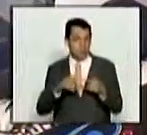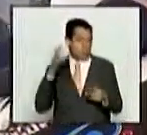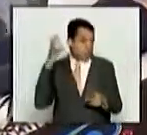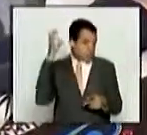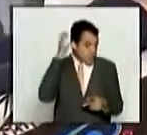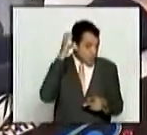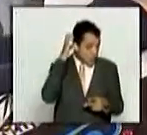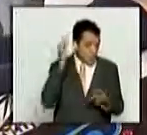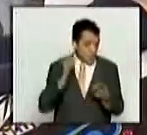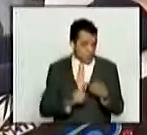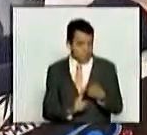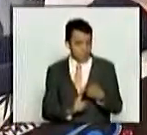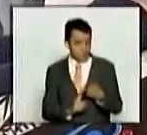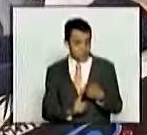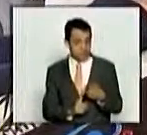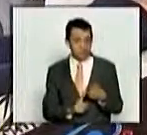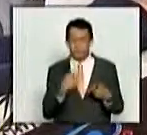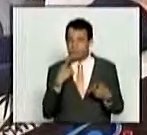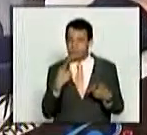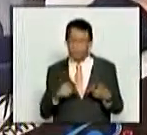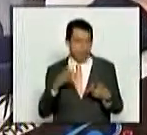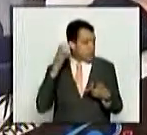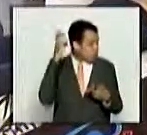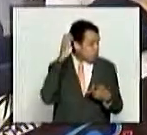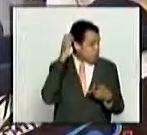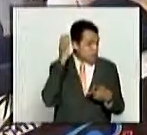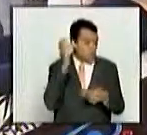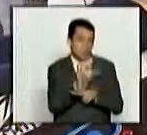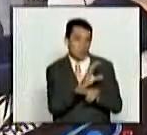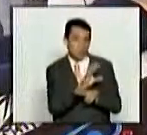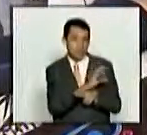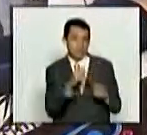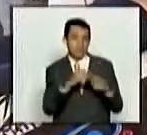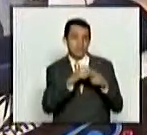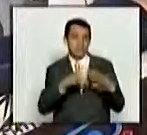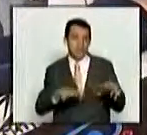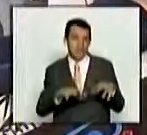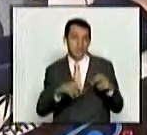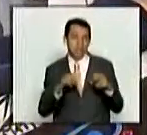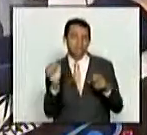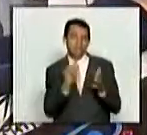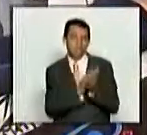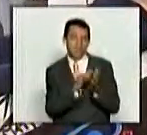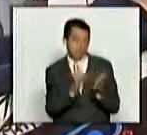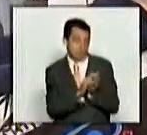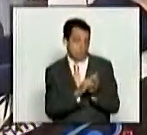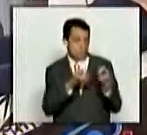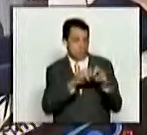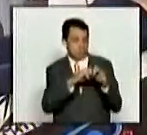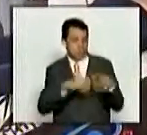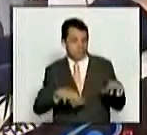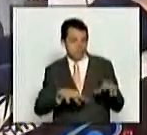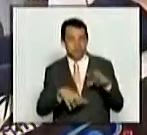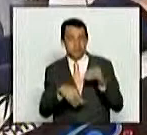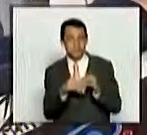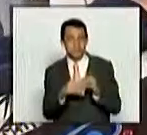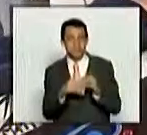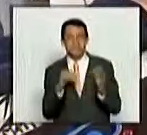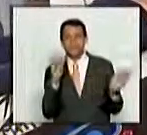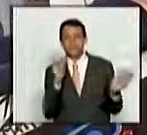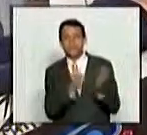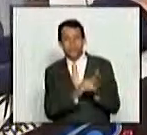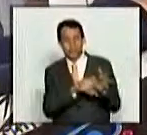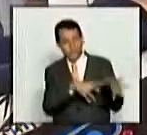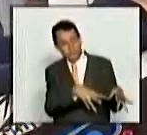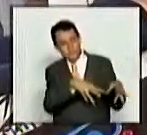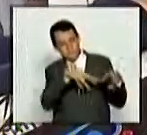electroencefalografía. El electroencefalograma se hace un procedimiento muy parecido. Entonces, esta técnica, que